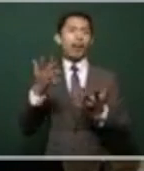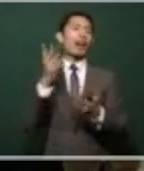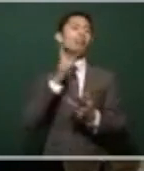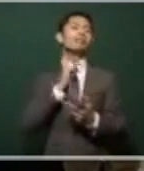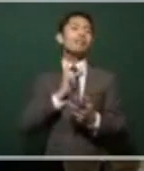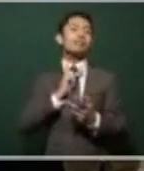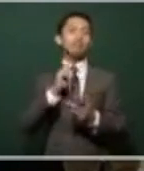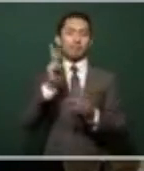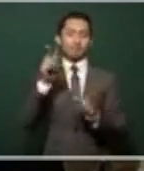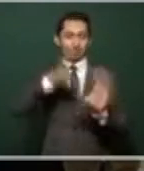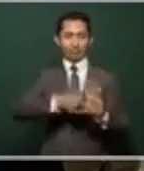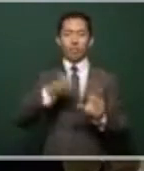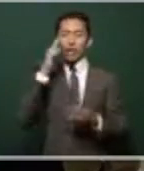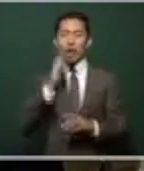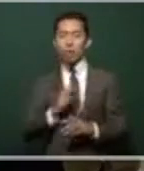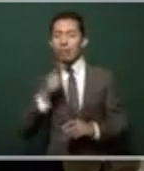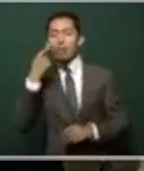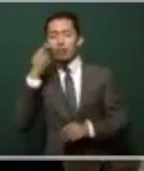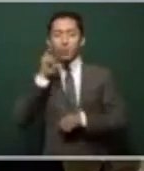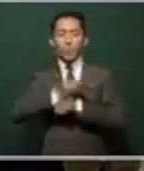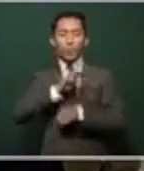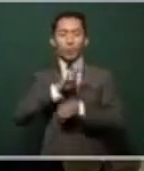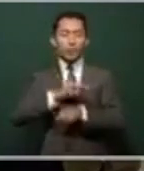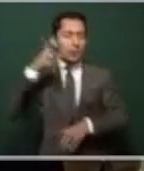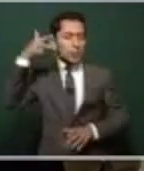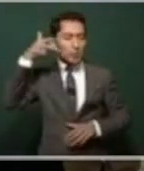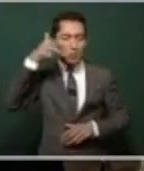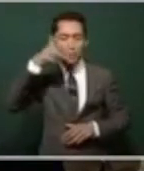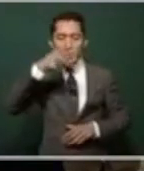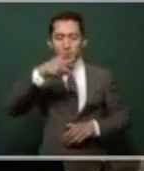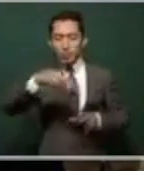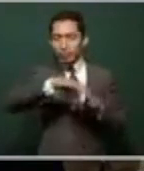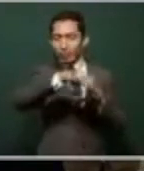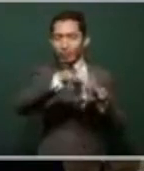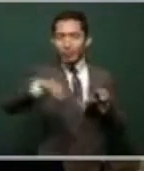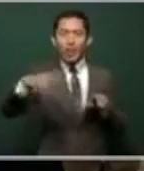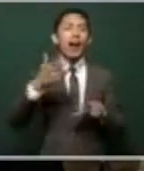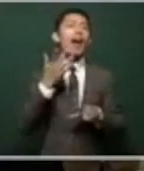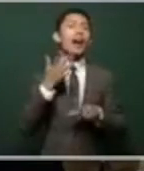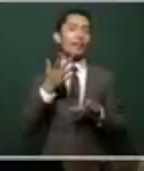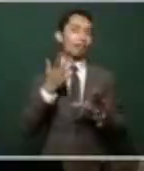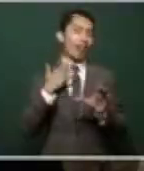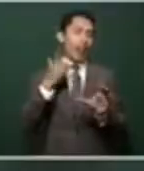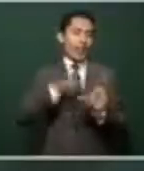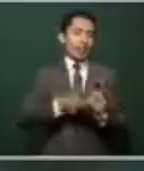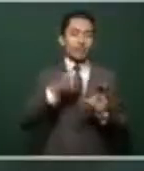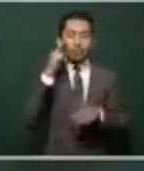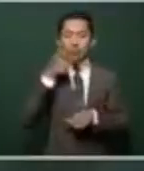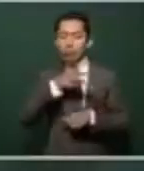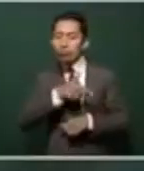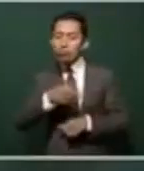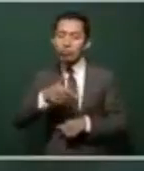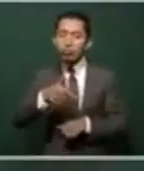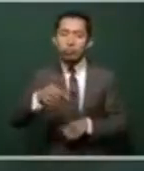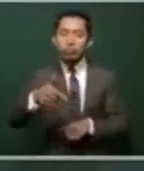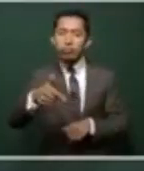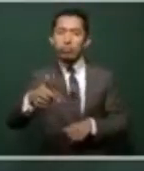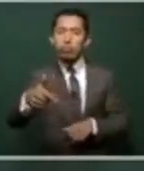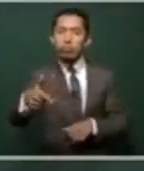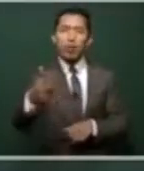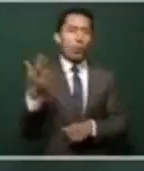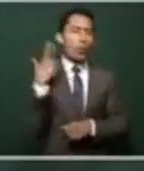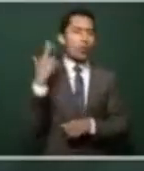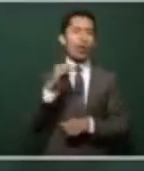le ha denominado el sigiloso porque es un avión solar que además no se escucha porque planea,